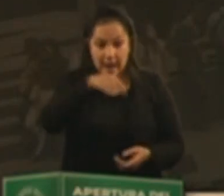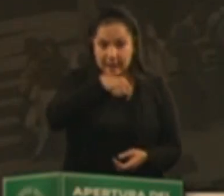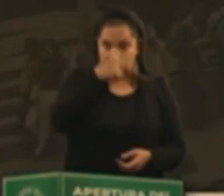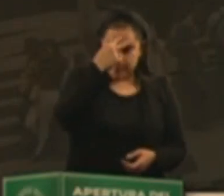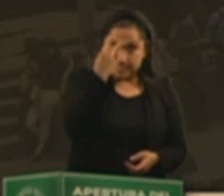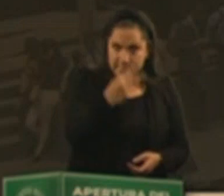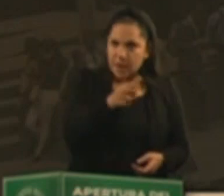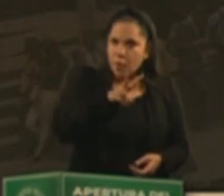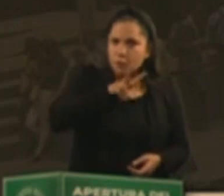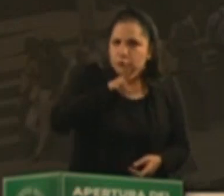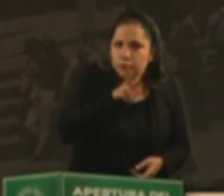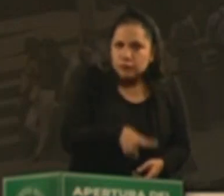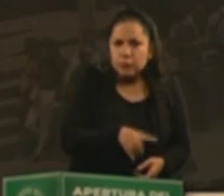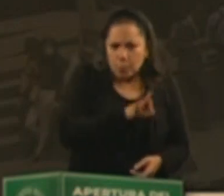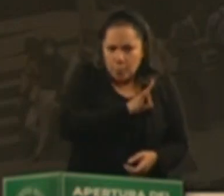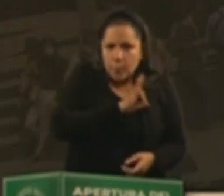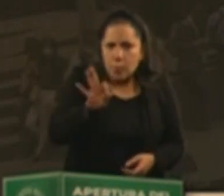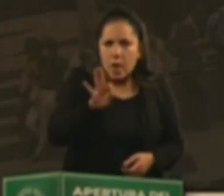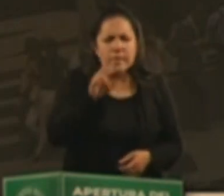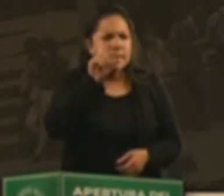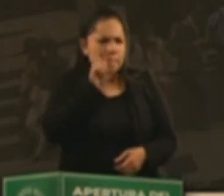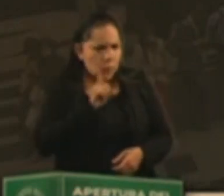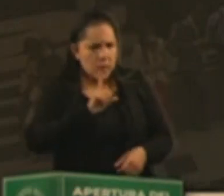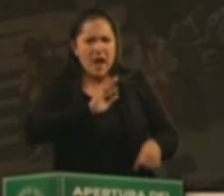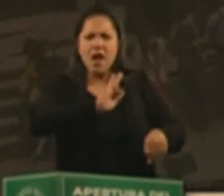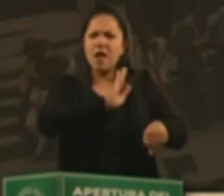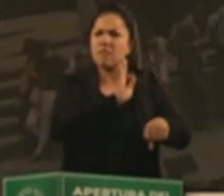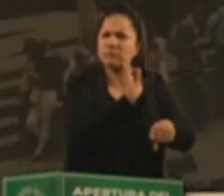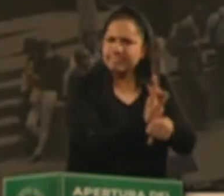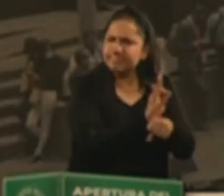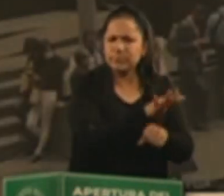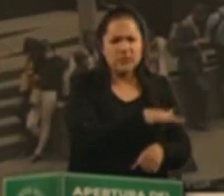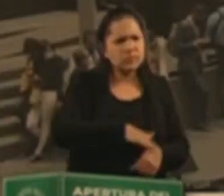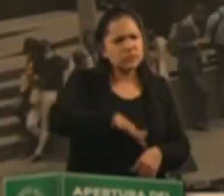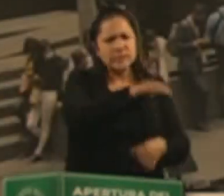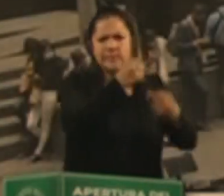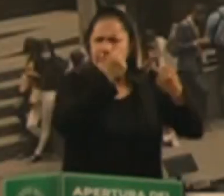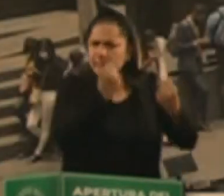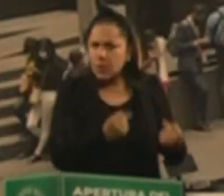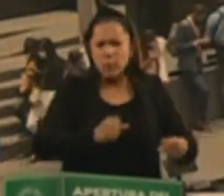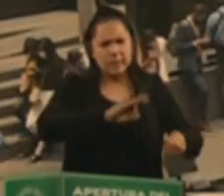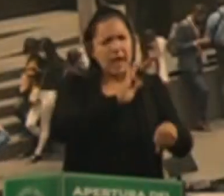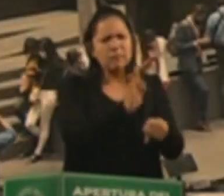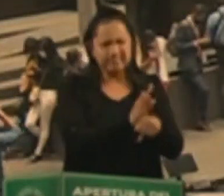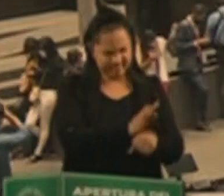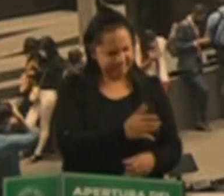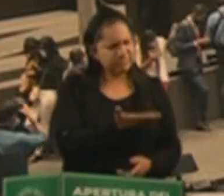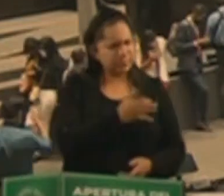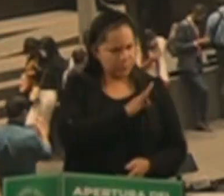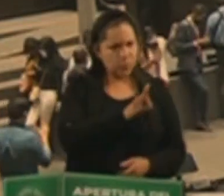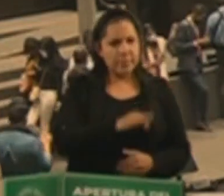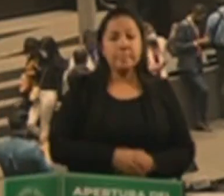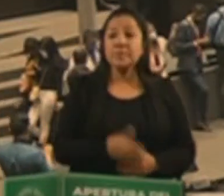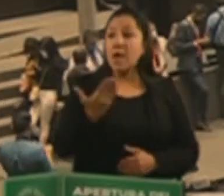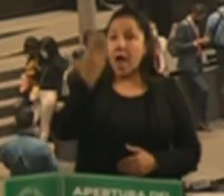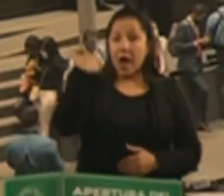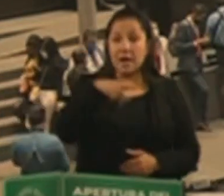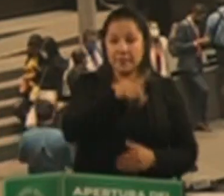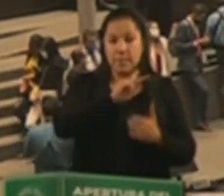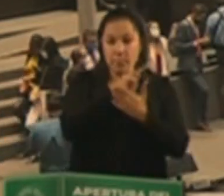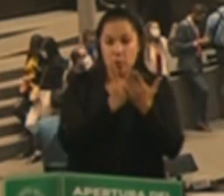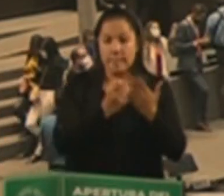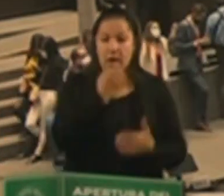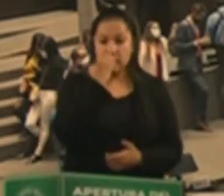plural. Y frente a la eliminación de las escuelas de tiempo completo que dejó en el desamparo a más de